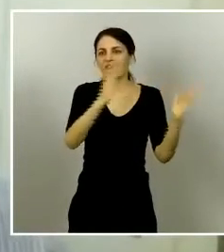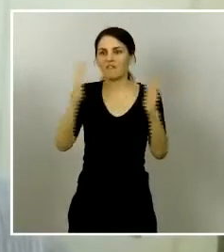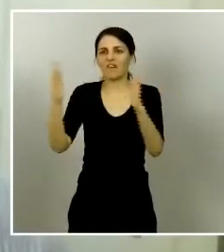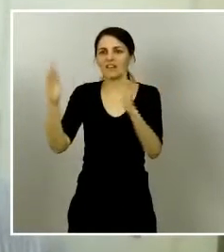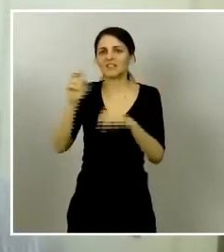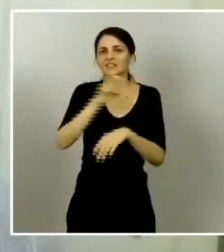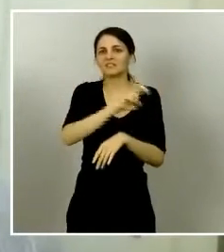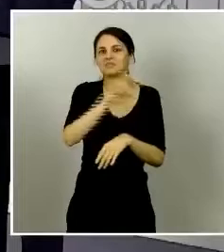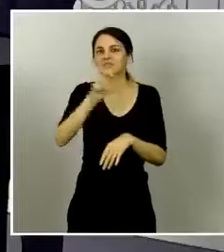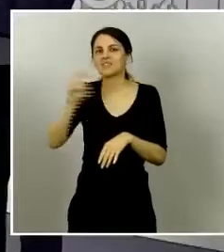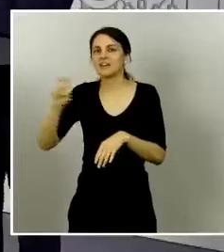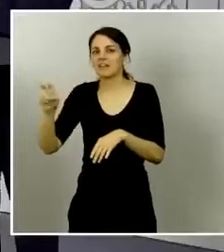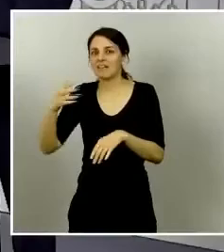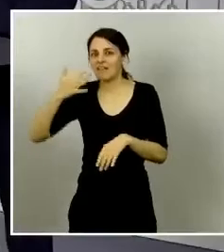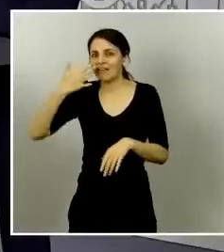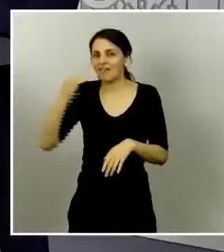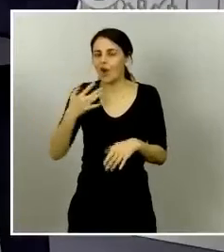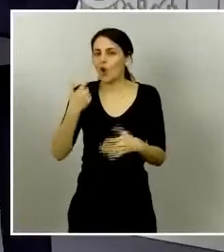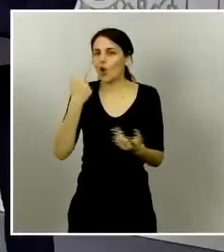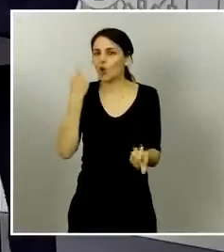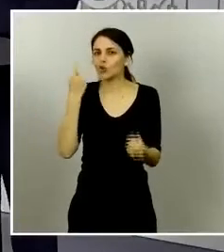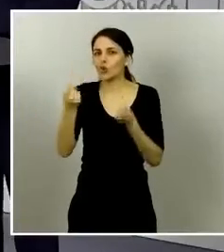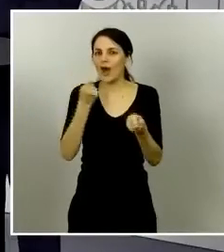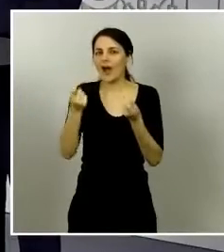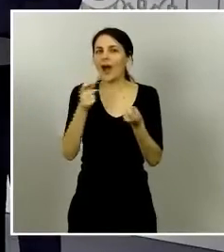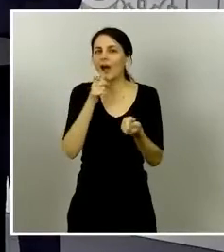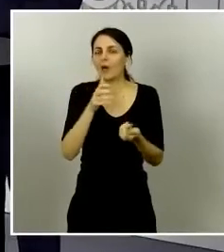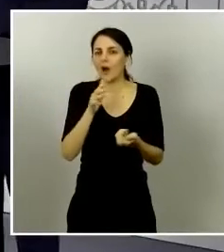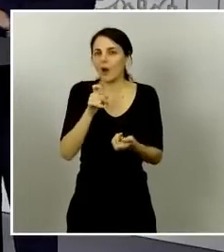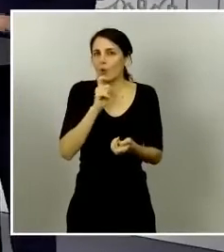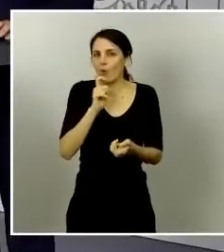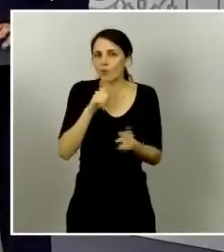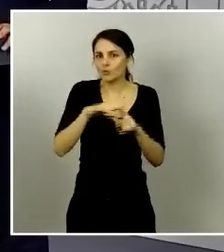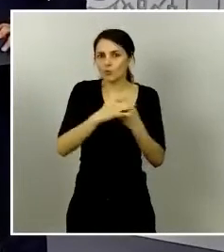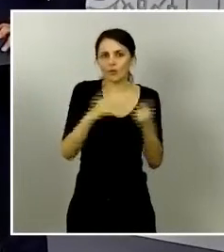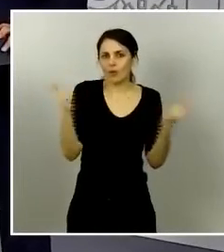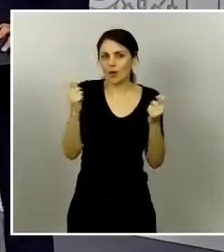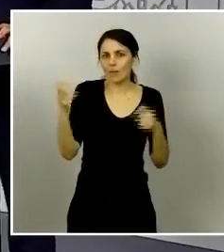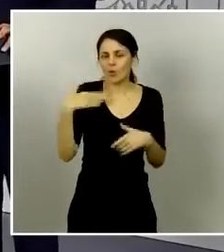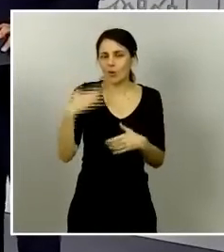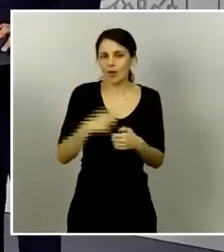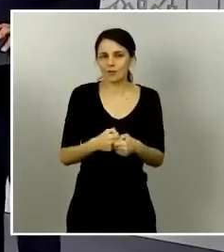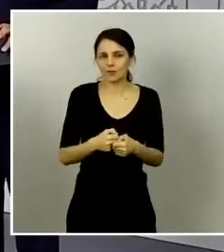¿con qué cobertura legal pueden limitar los movimientos de los españoles? Muchas gracias.